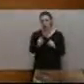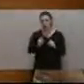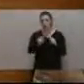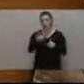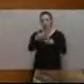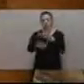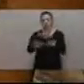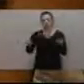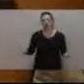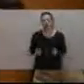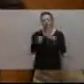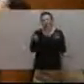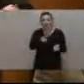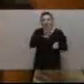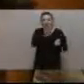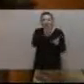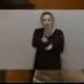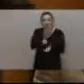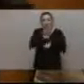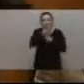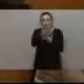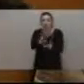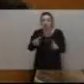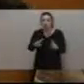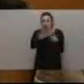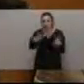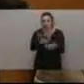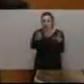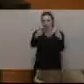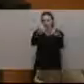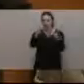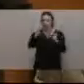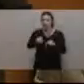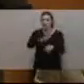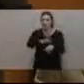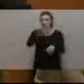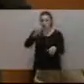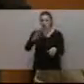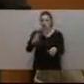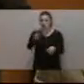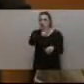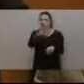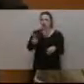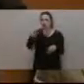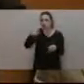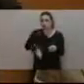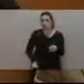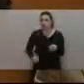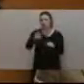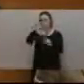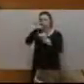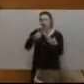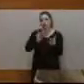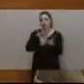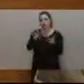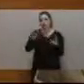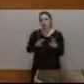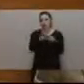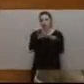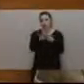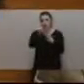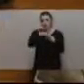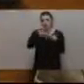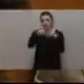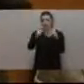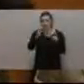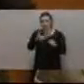campaña de información al conjunto de la sociedad asturiana y de sensibilización de los profesionales de los servicios sociales del Principado, de cara